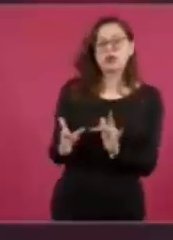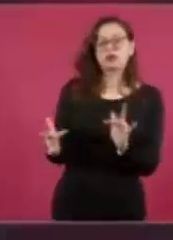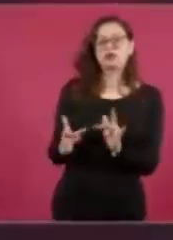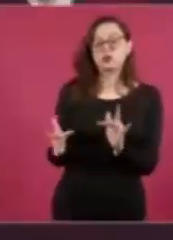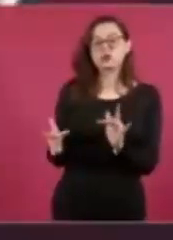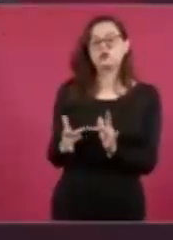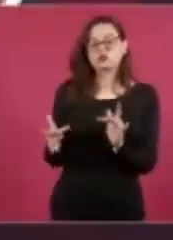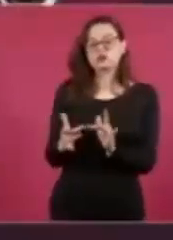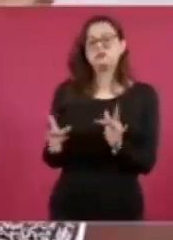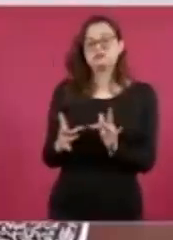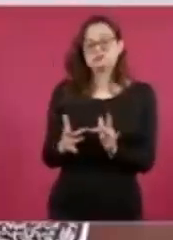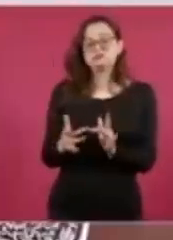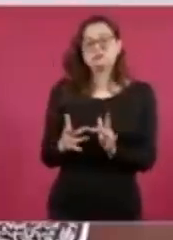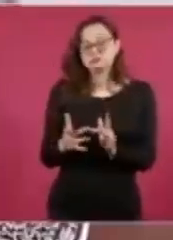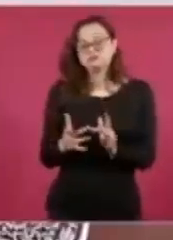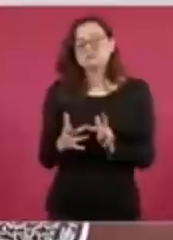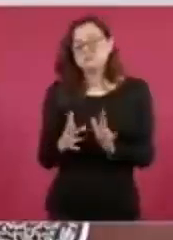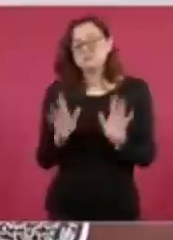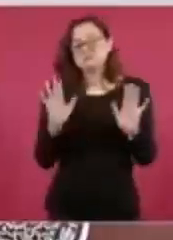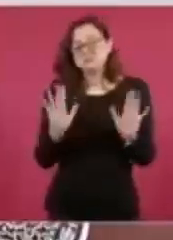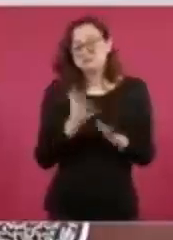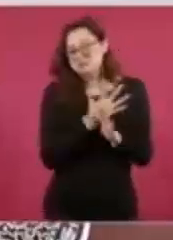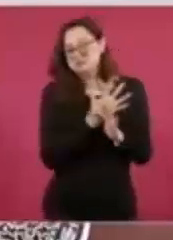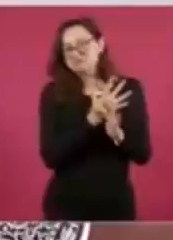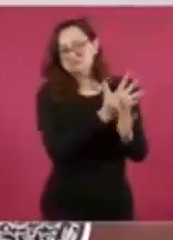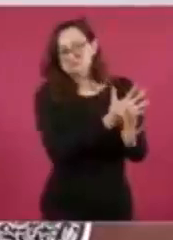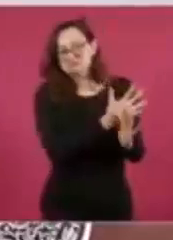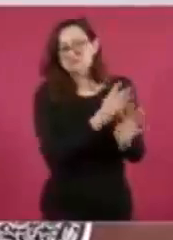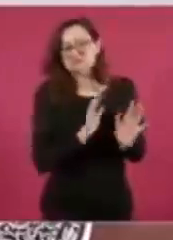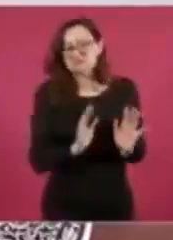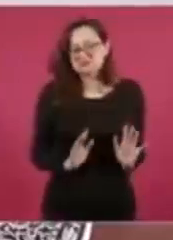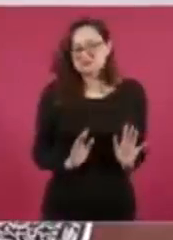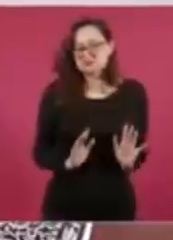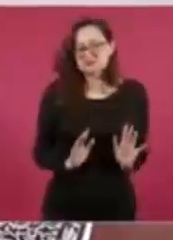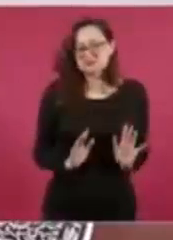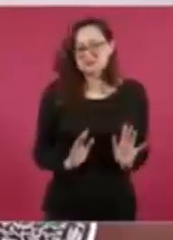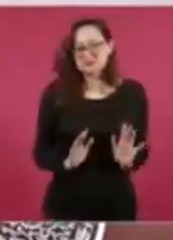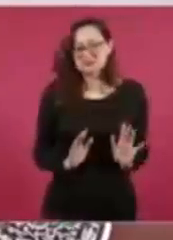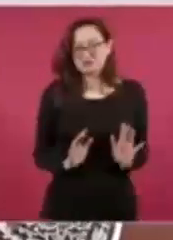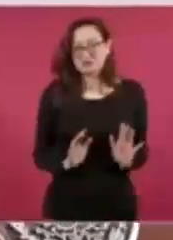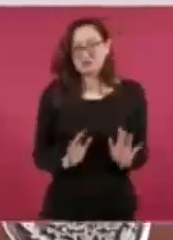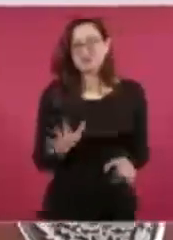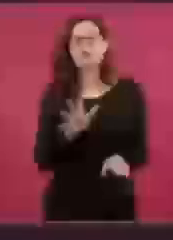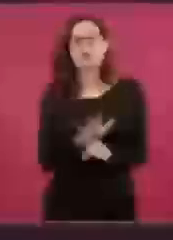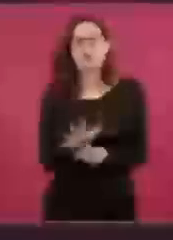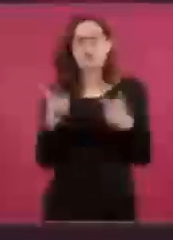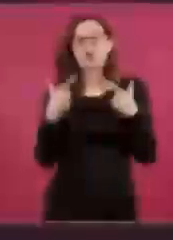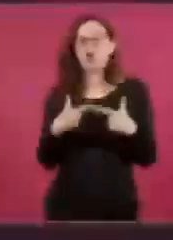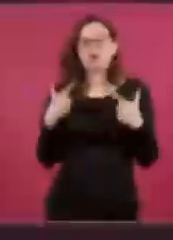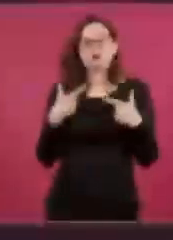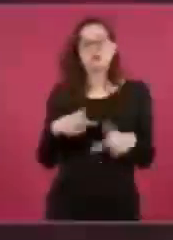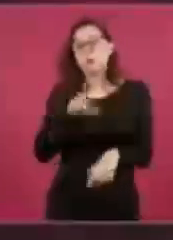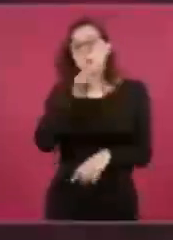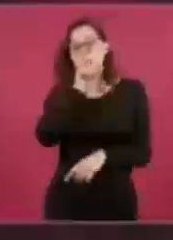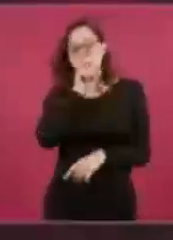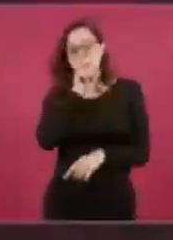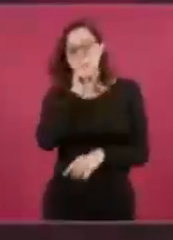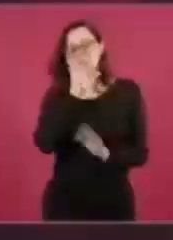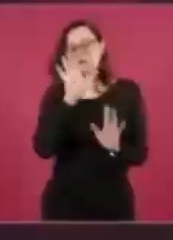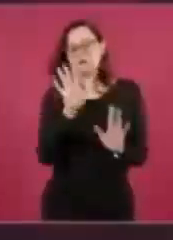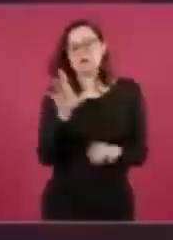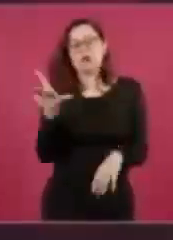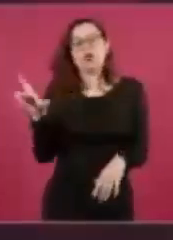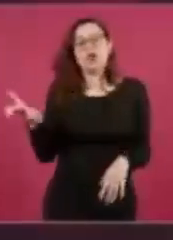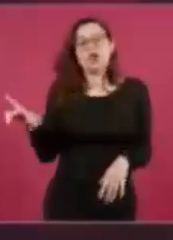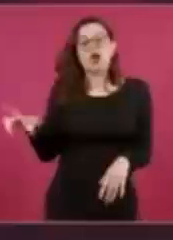Zambada, pues habría estado pues muy cercano a él. Yo sigo sosteniendo lo que le comenté